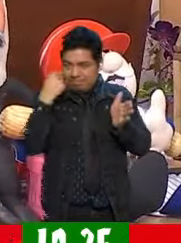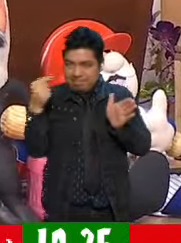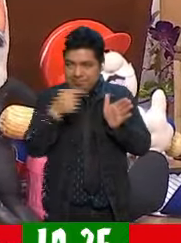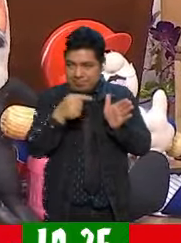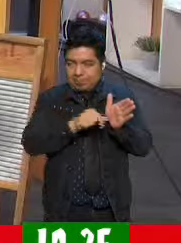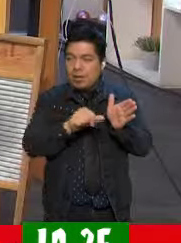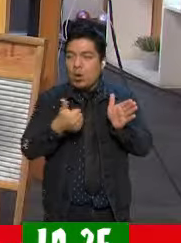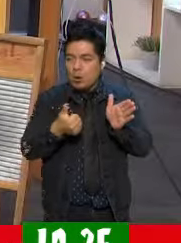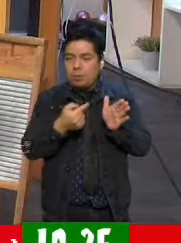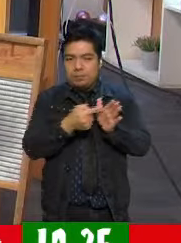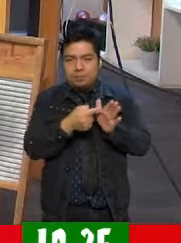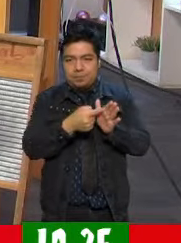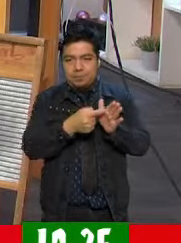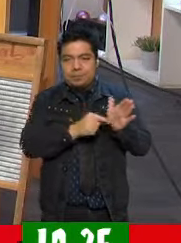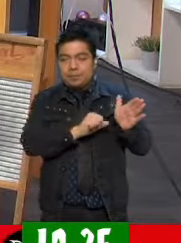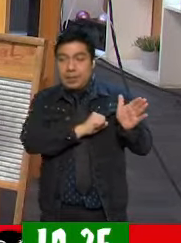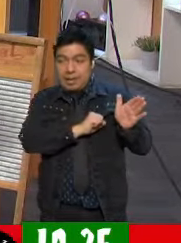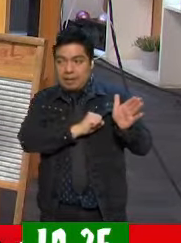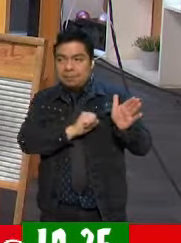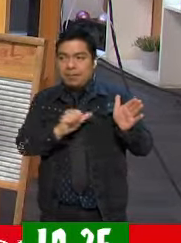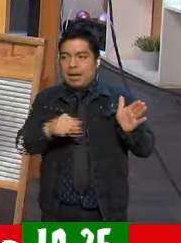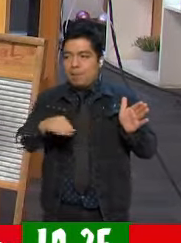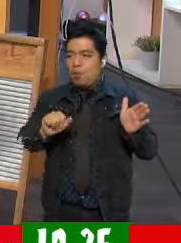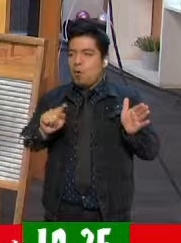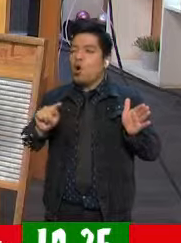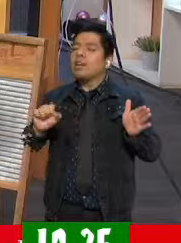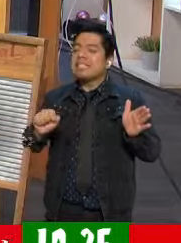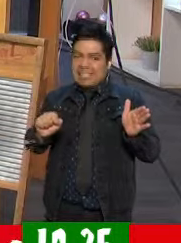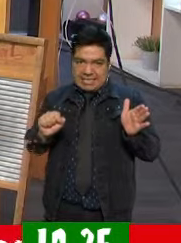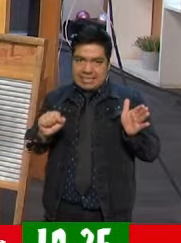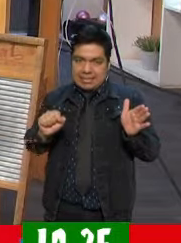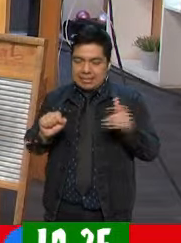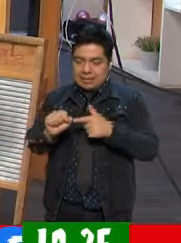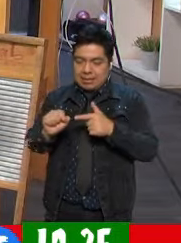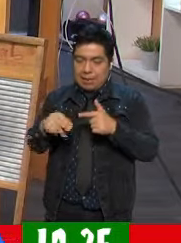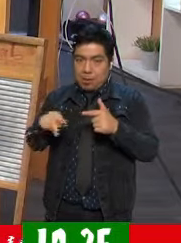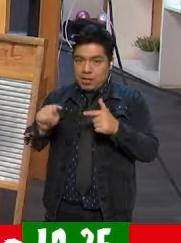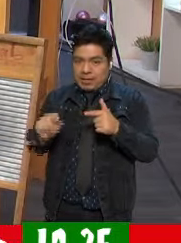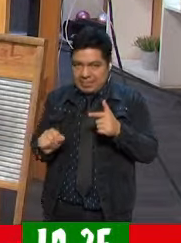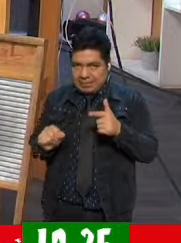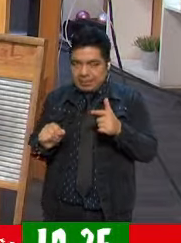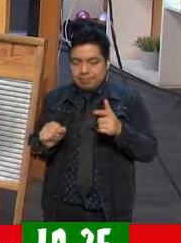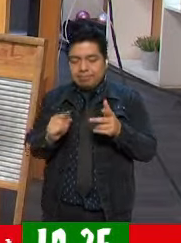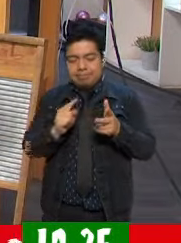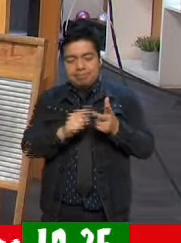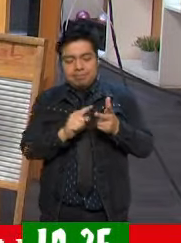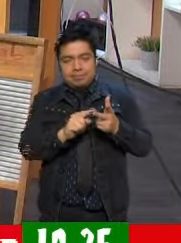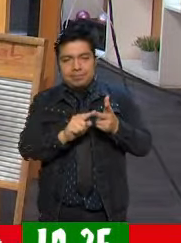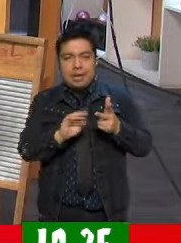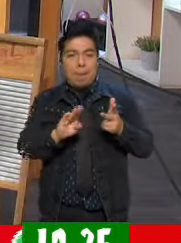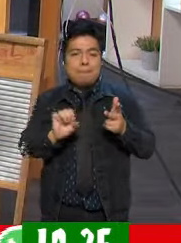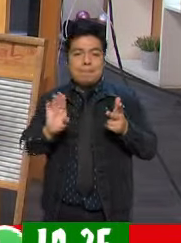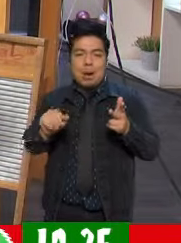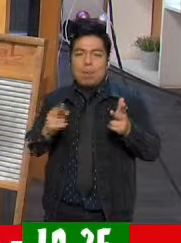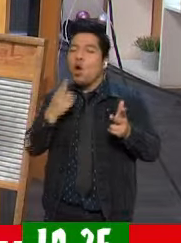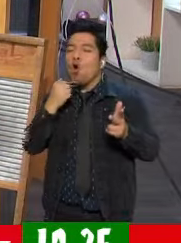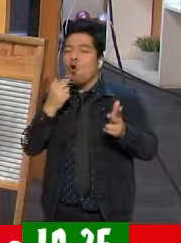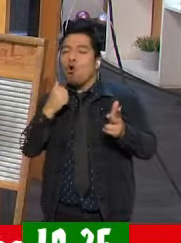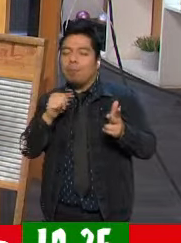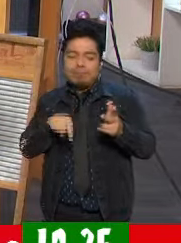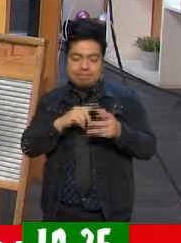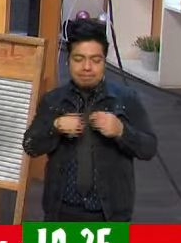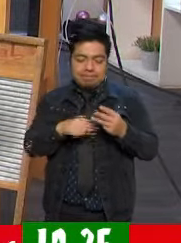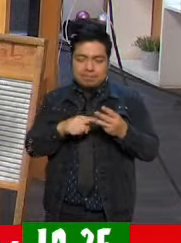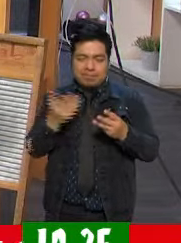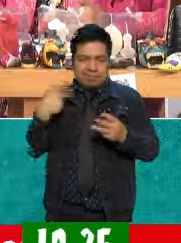que le llaman amorts. Ese es. Ahora, lo que le voy. Lo que yo les. Es que pasó una cosa. Cuando yo